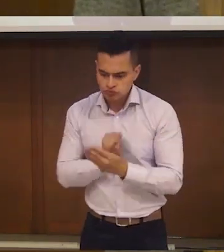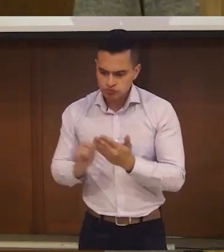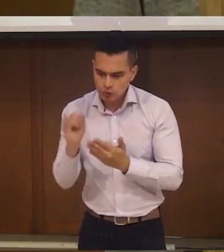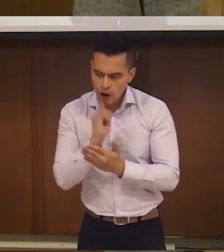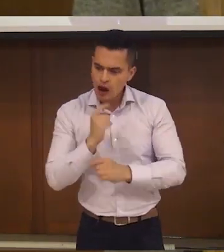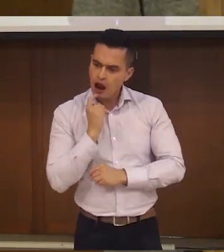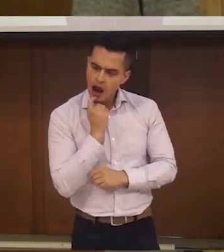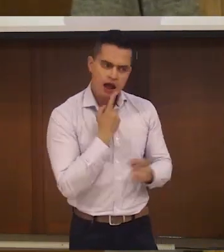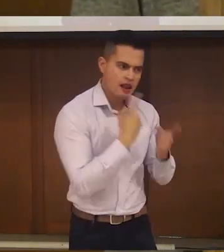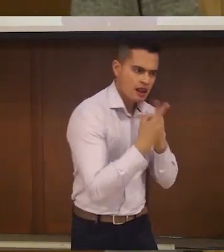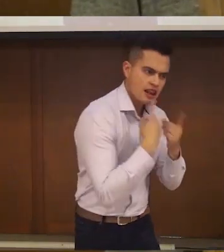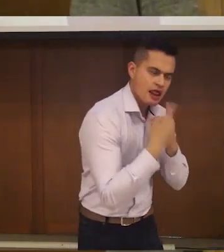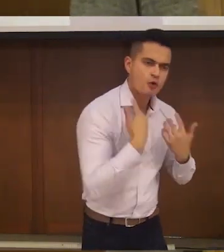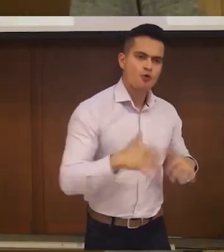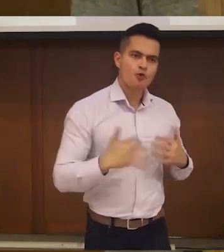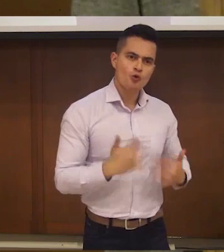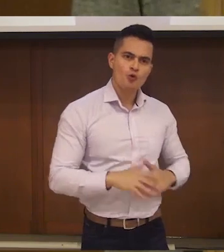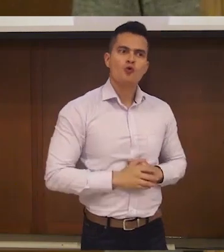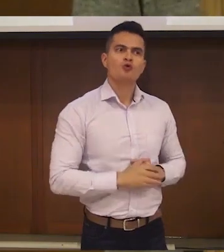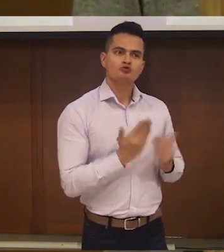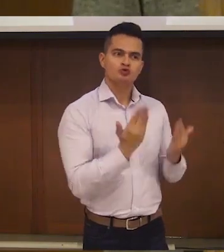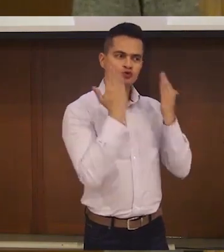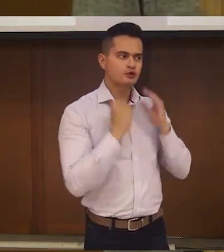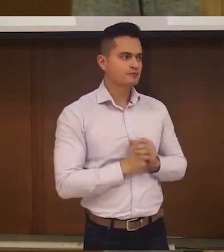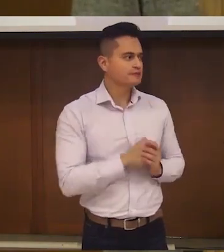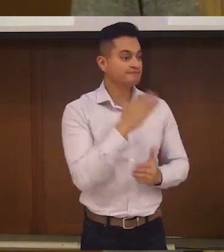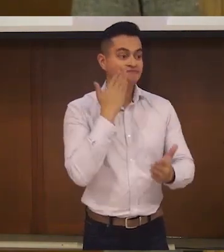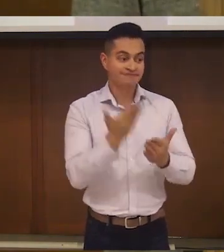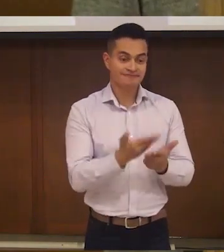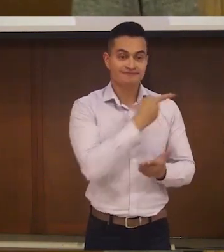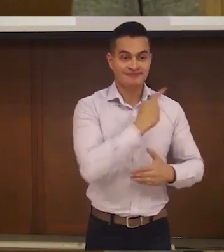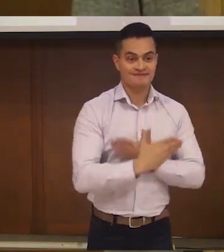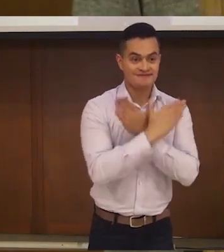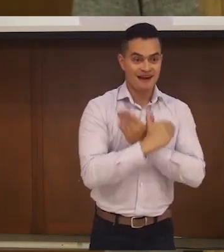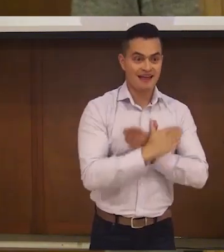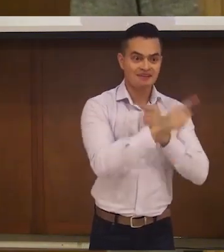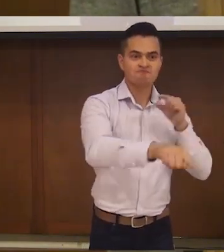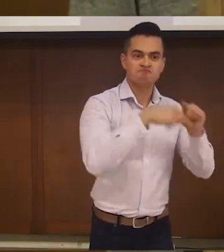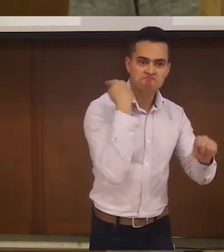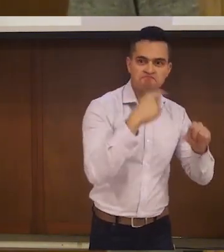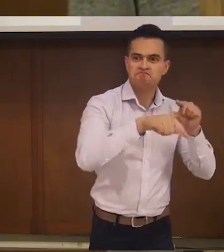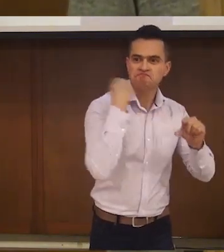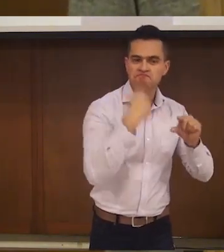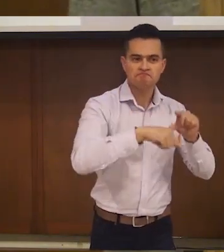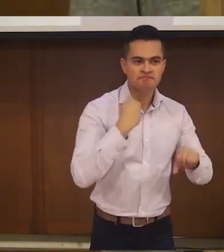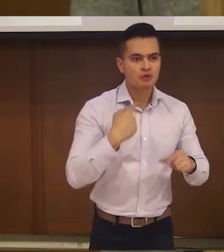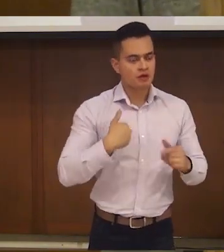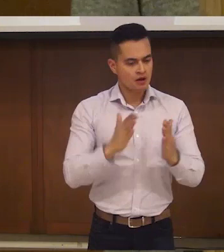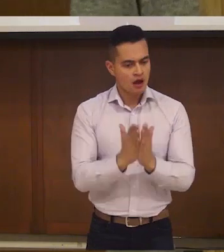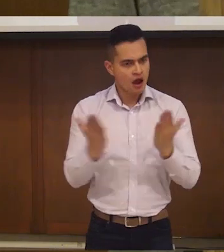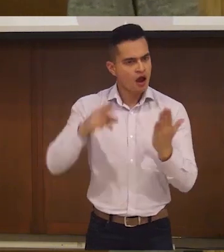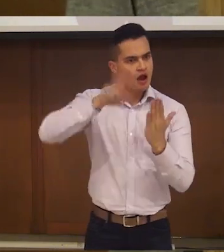Gracias en inmensa medida a María Isabel, que además me mandó material, leí libros,